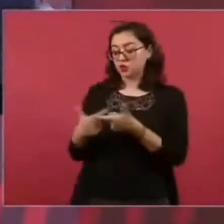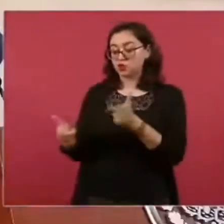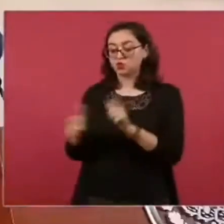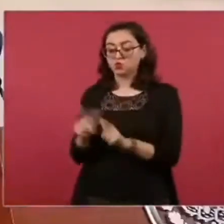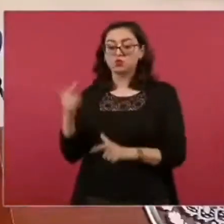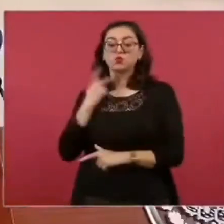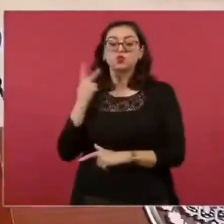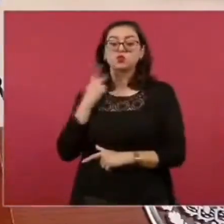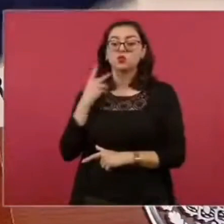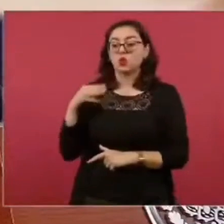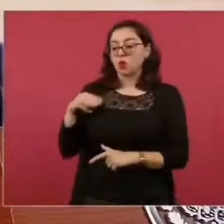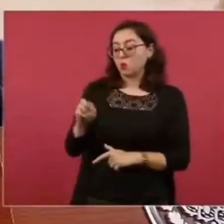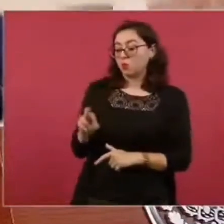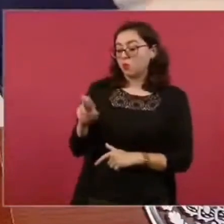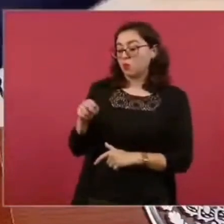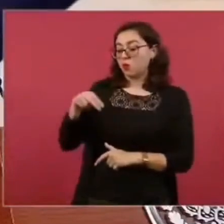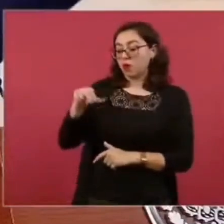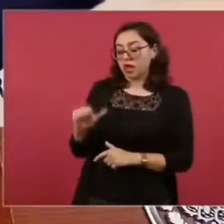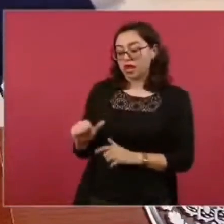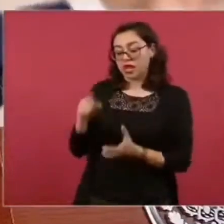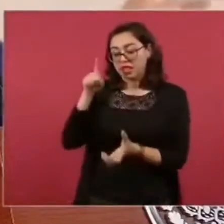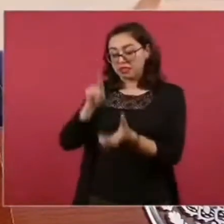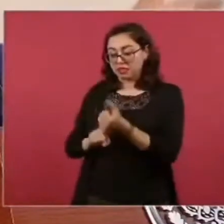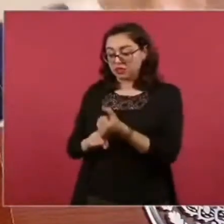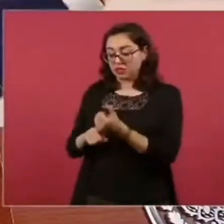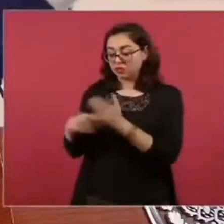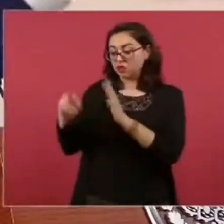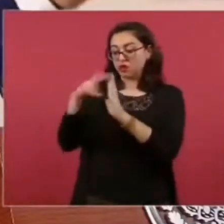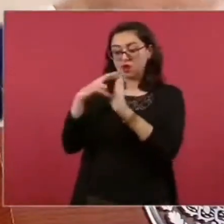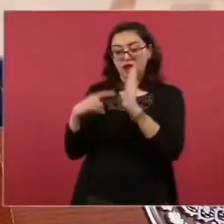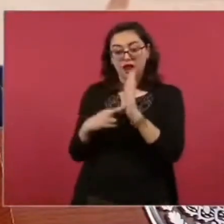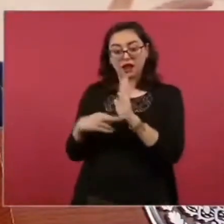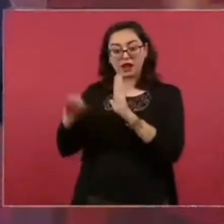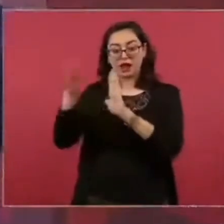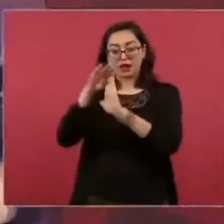proceso y de acuerdo al estatuto en Morena,